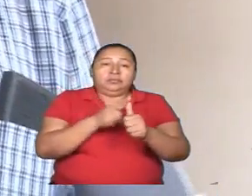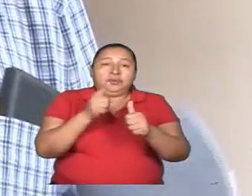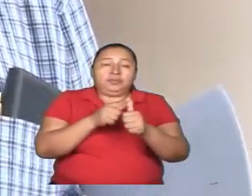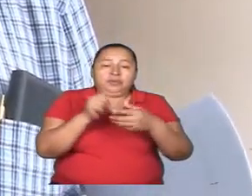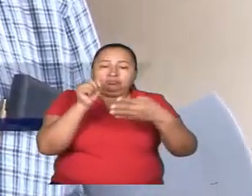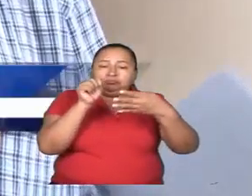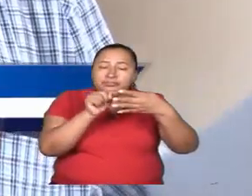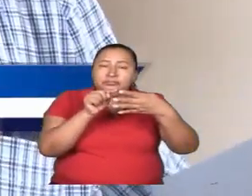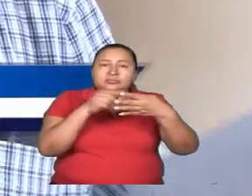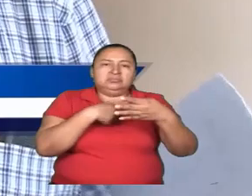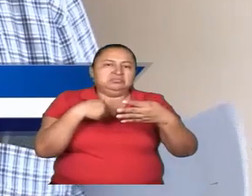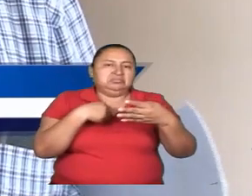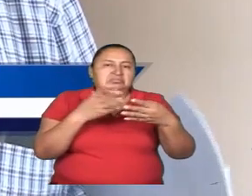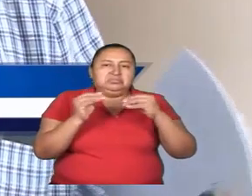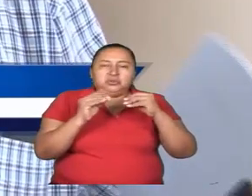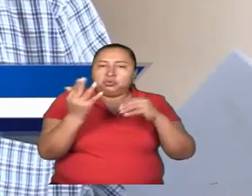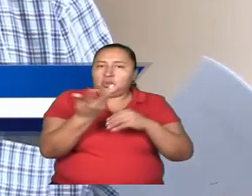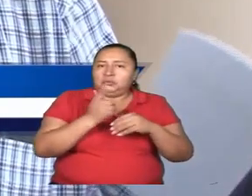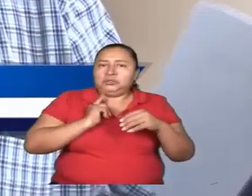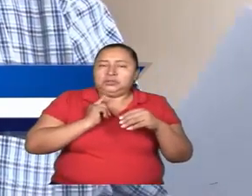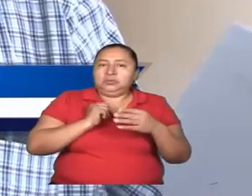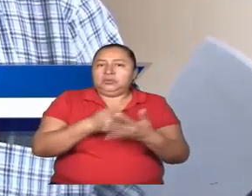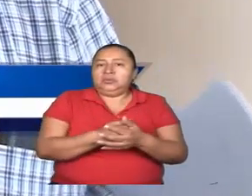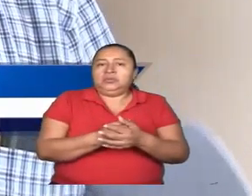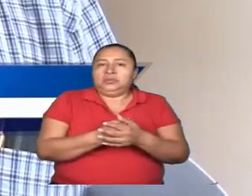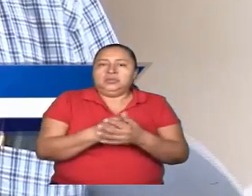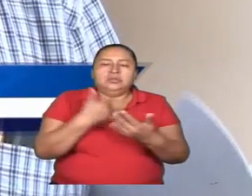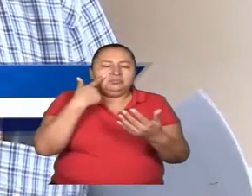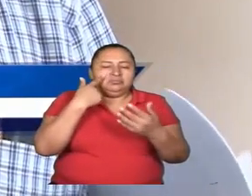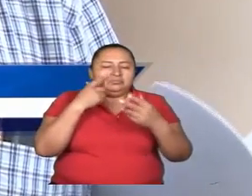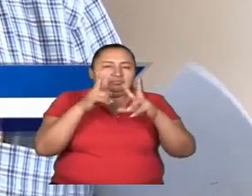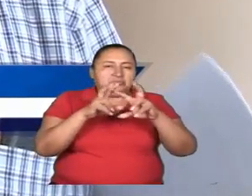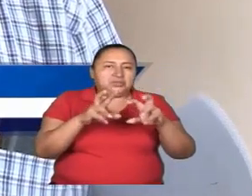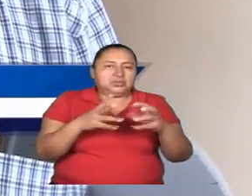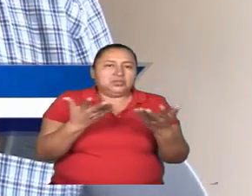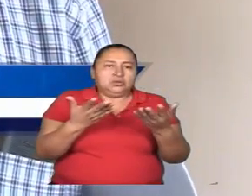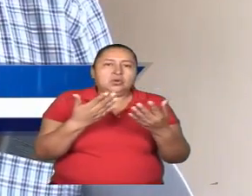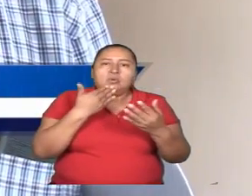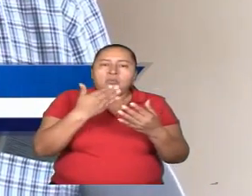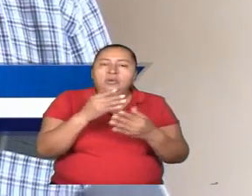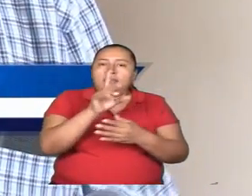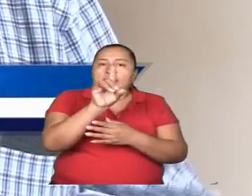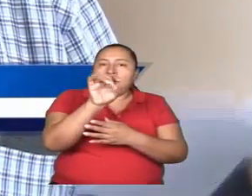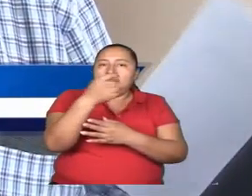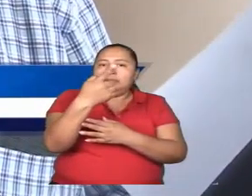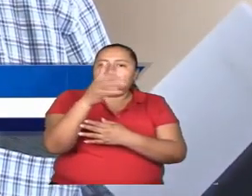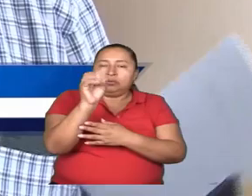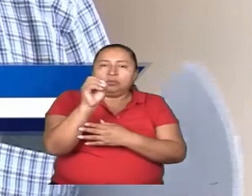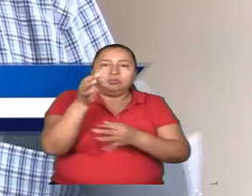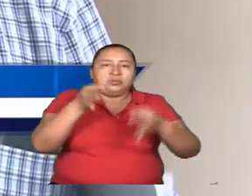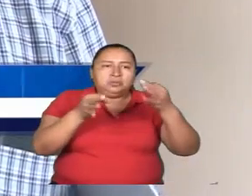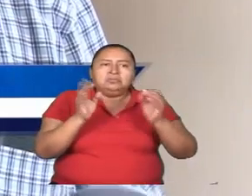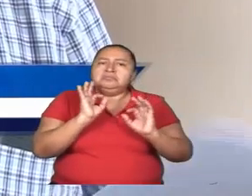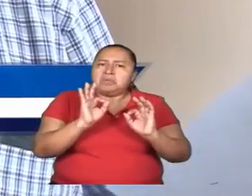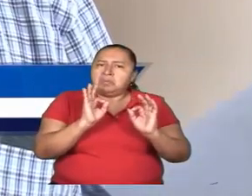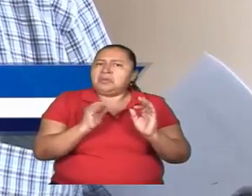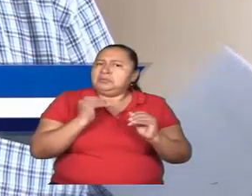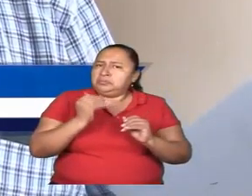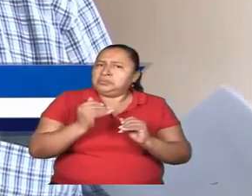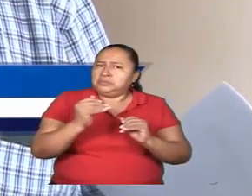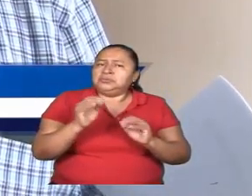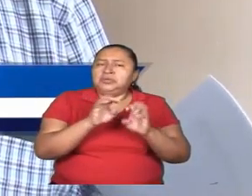era, como todos tenemos, es revisar cómo es el digesto jurídico. Vamos bien, estamos avanzando con el